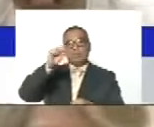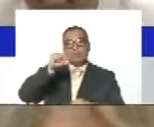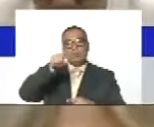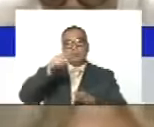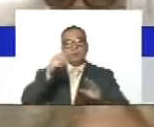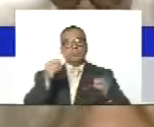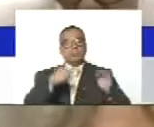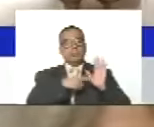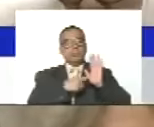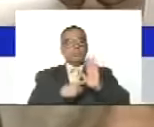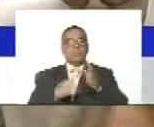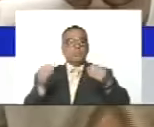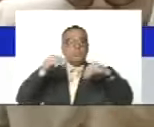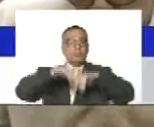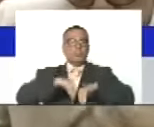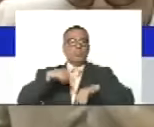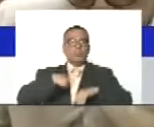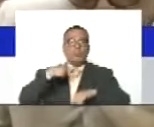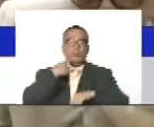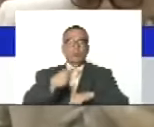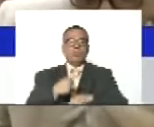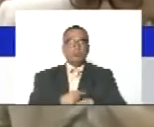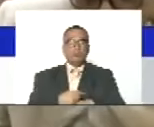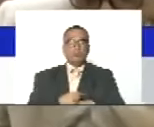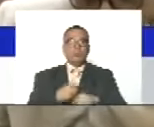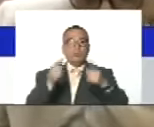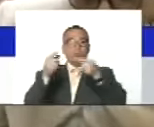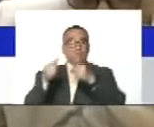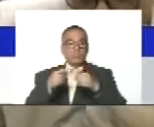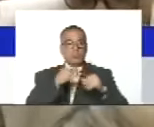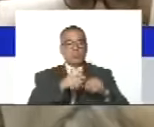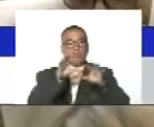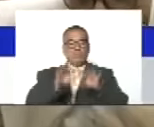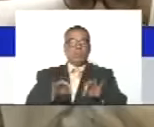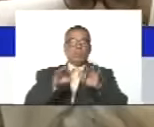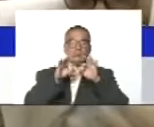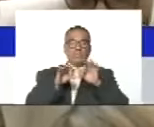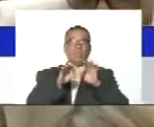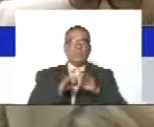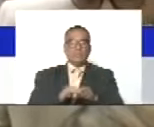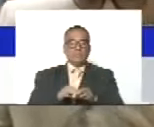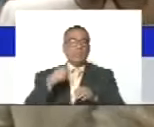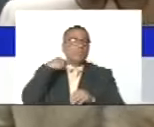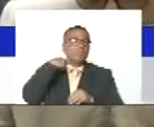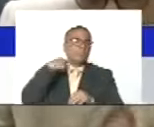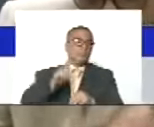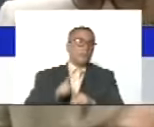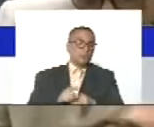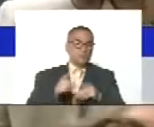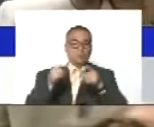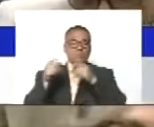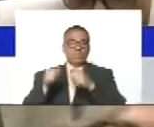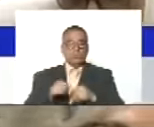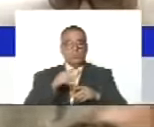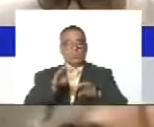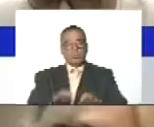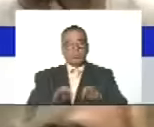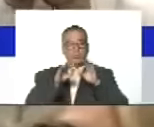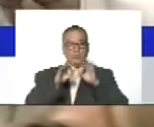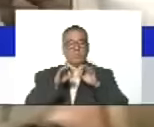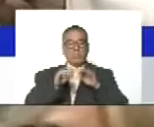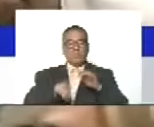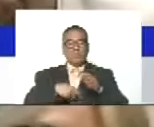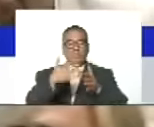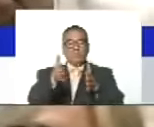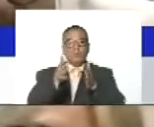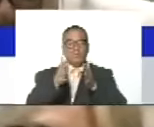acuerdo, yo decía que había economías que se especializaban en perder y economías que se especializaban en